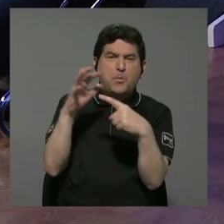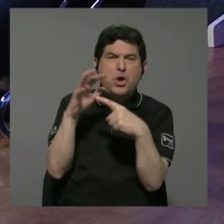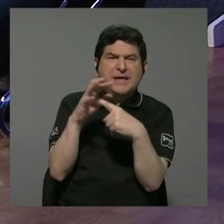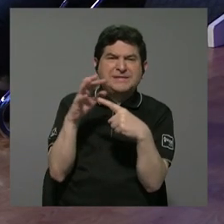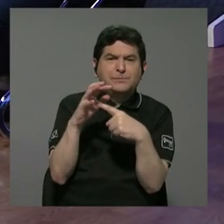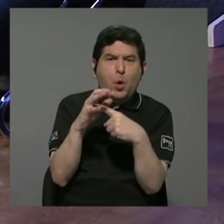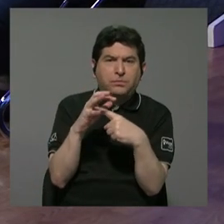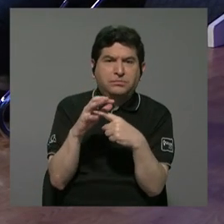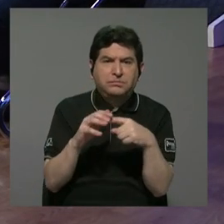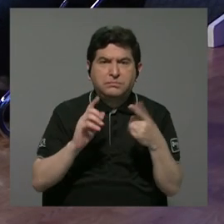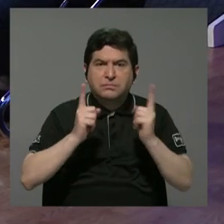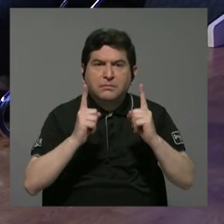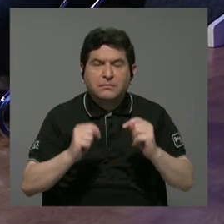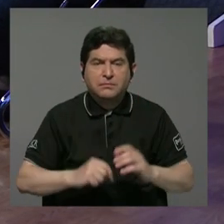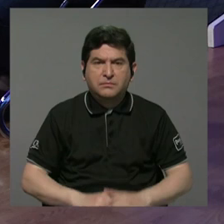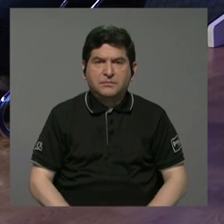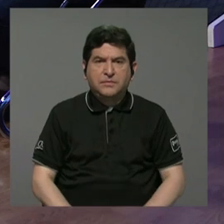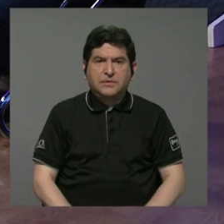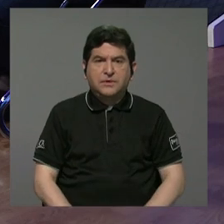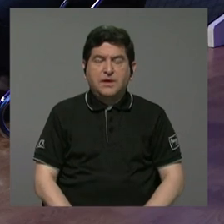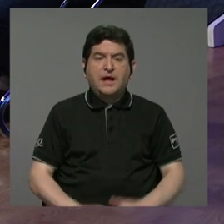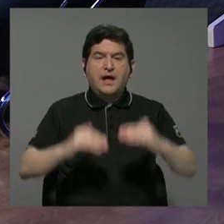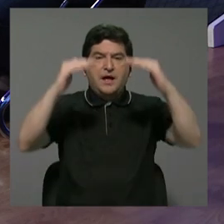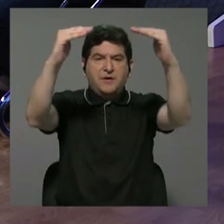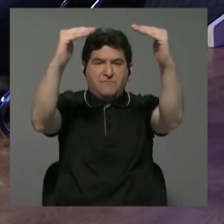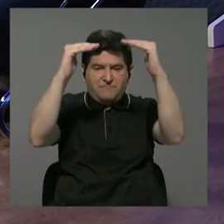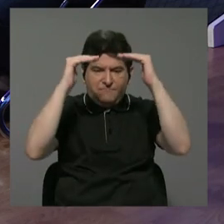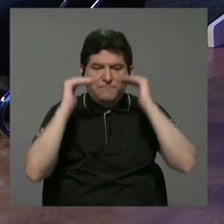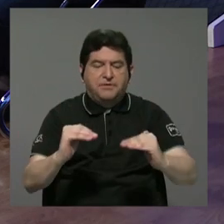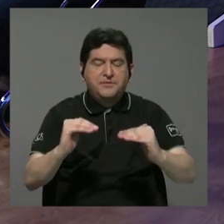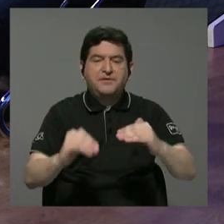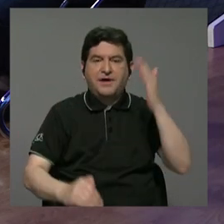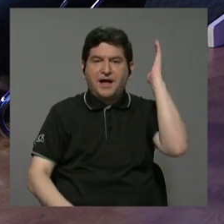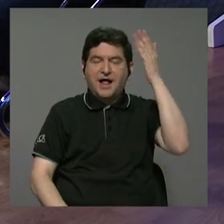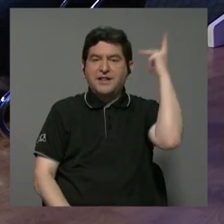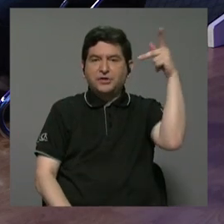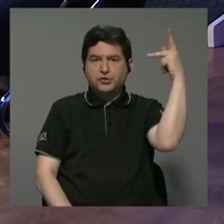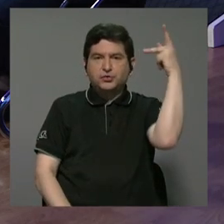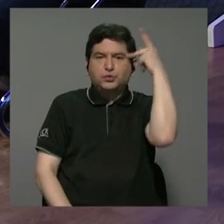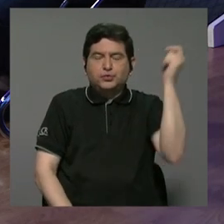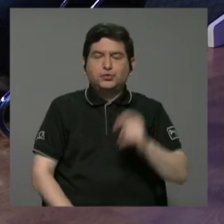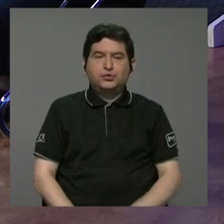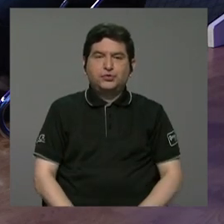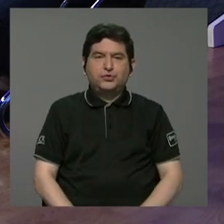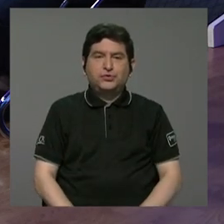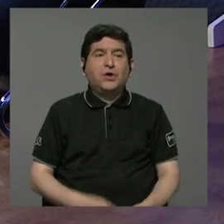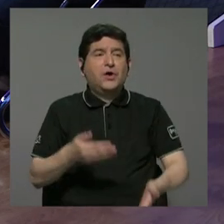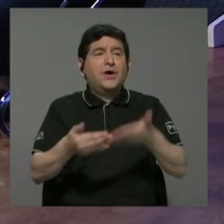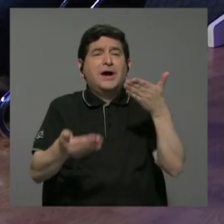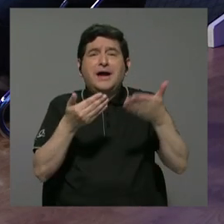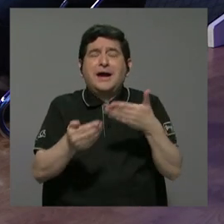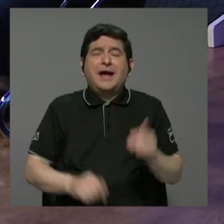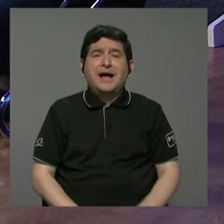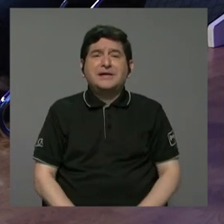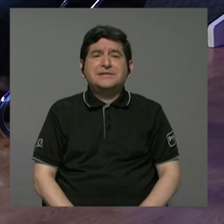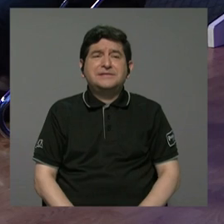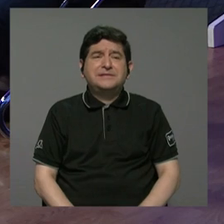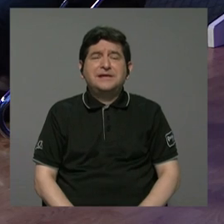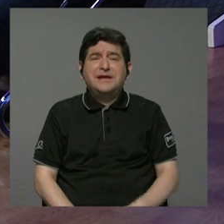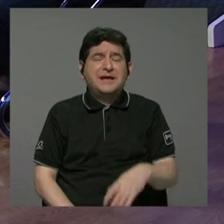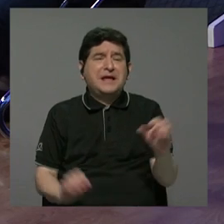que le bajan el nivel al discurso político, ¿verdad? Casi que lo llevan a su